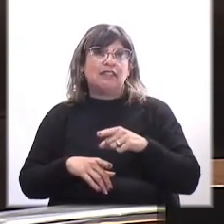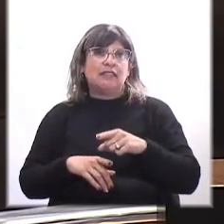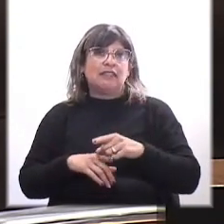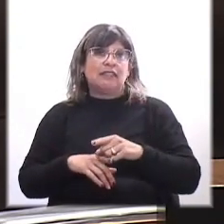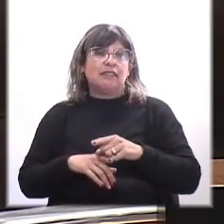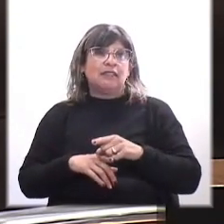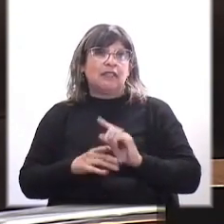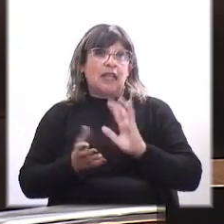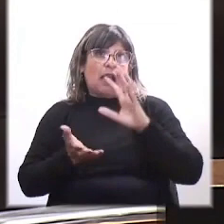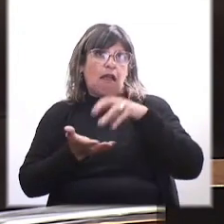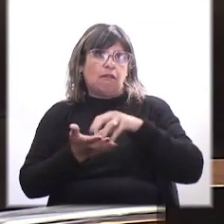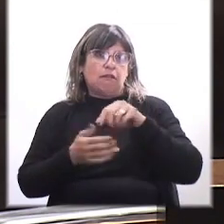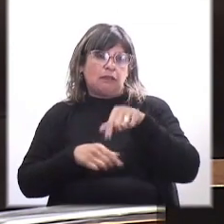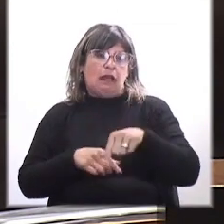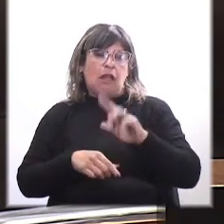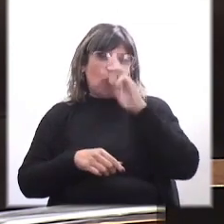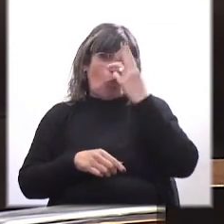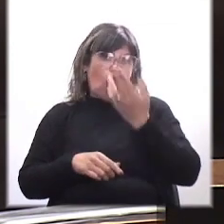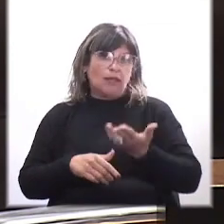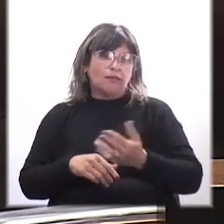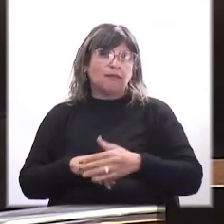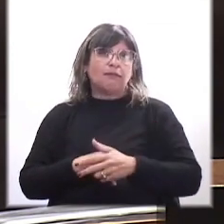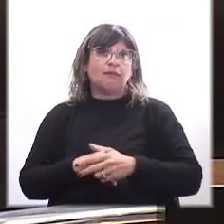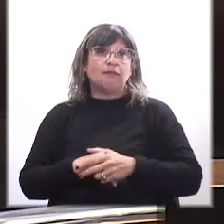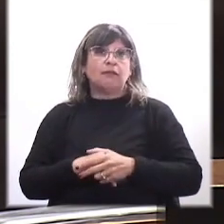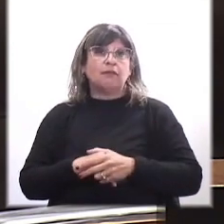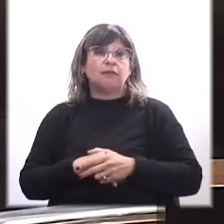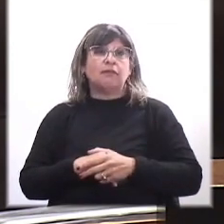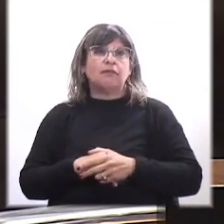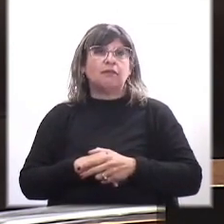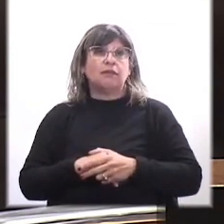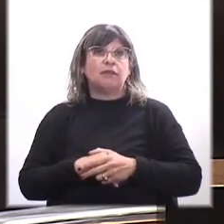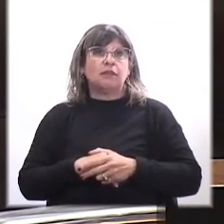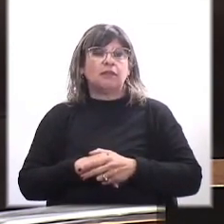su sucursal en Uruguay.